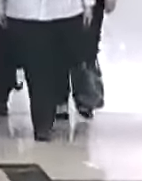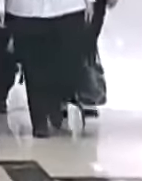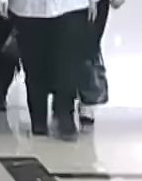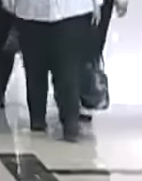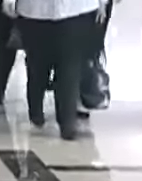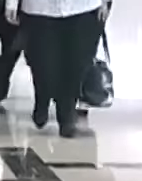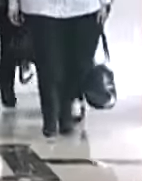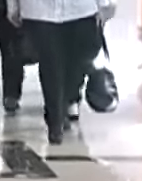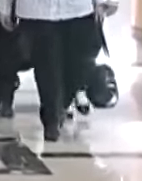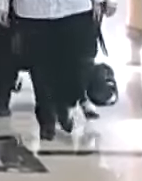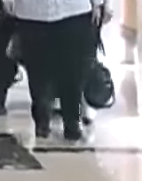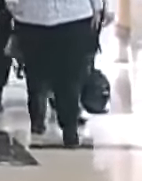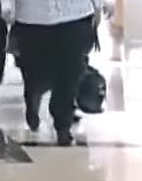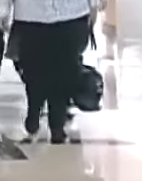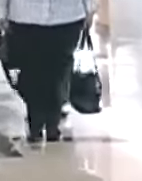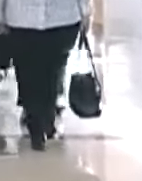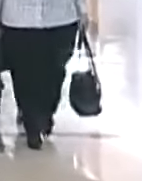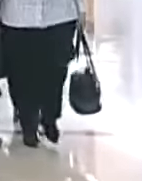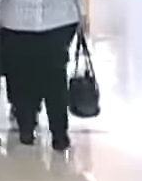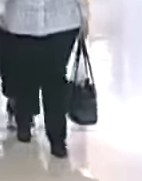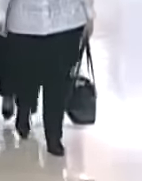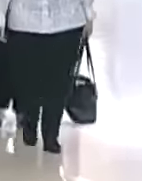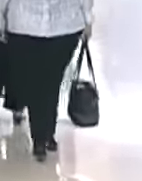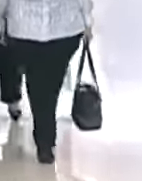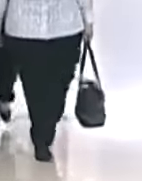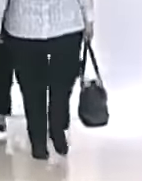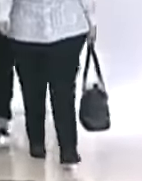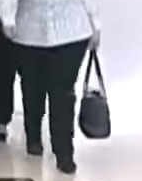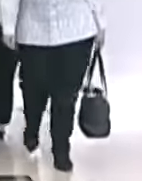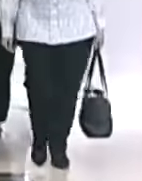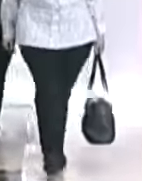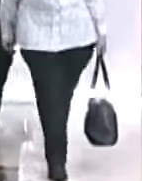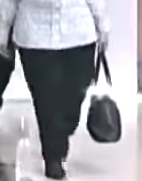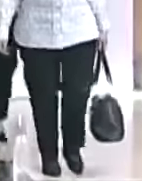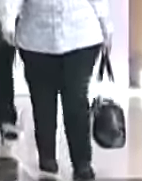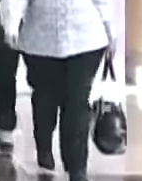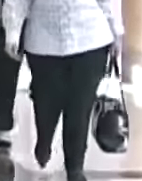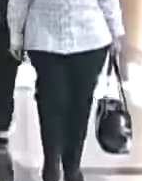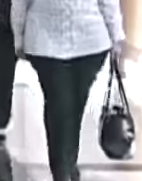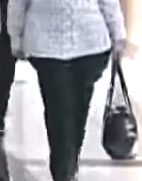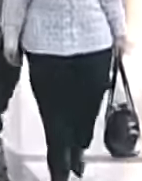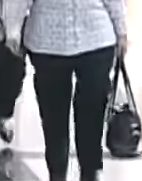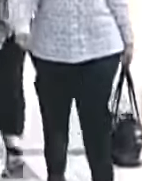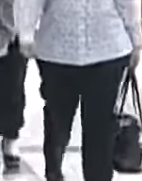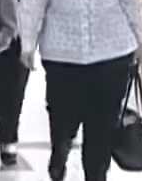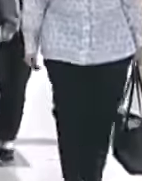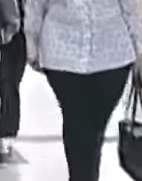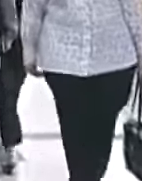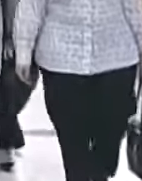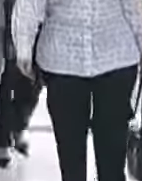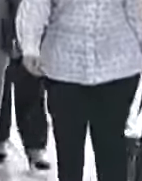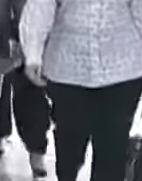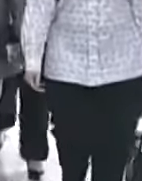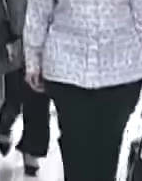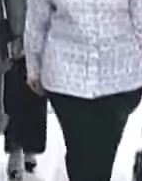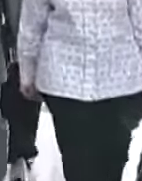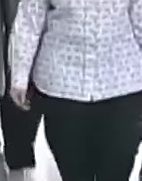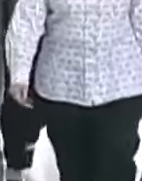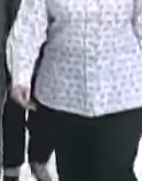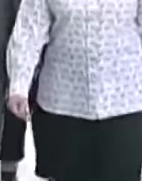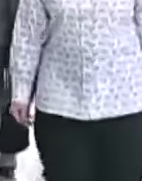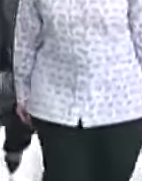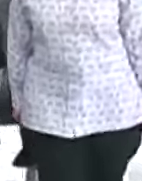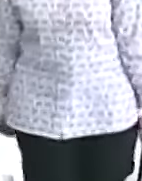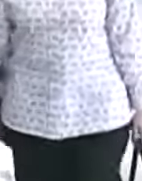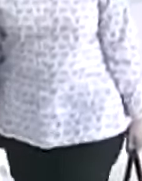Participó en la mesa de diálogo y firma de los acuerdos para la protección de los intereses vitales de la nación y